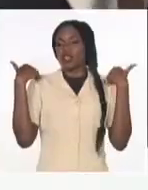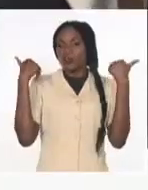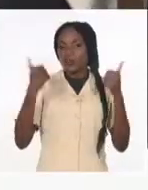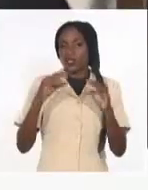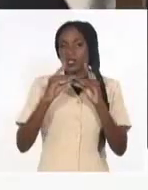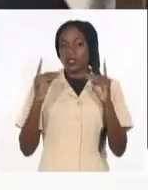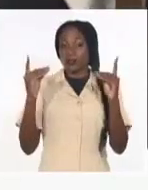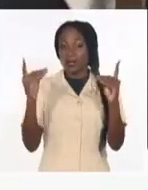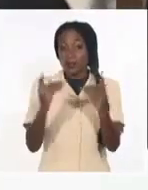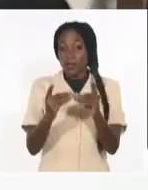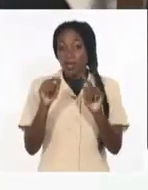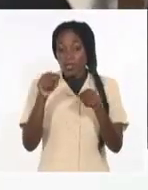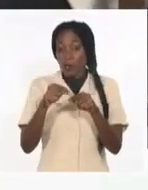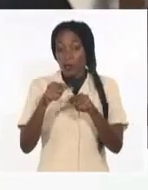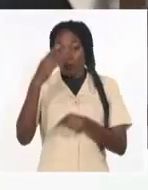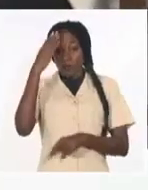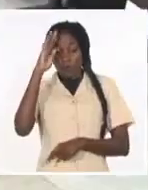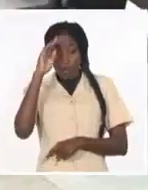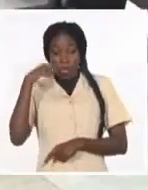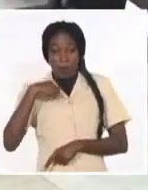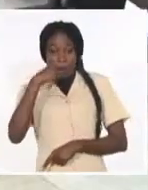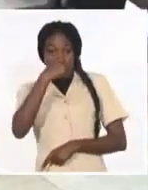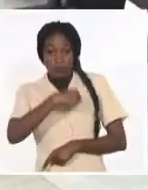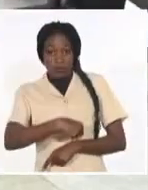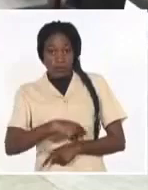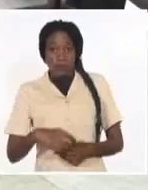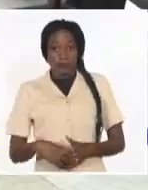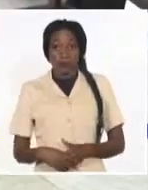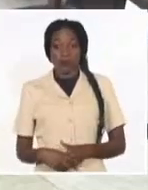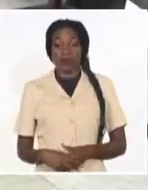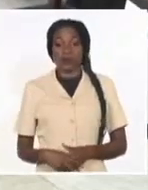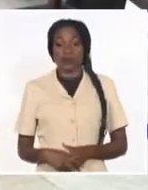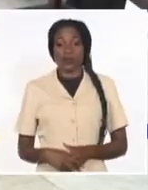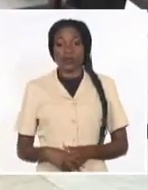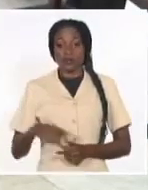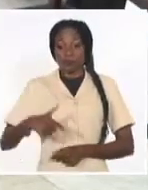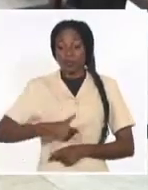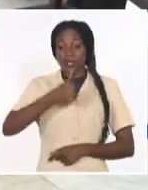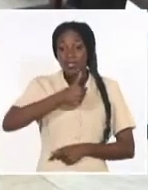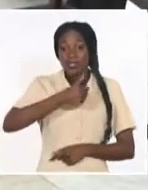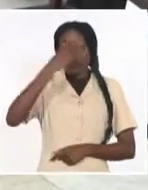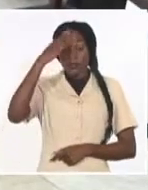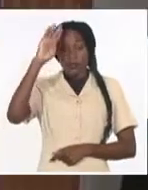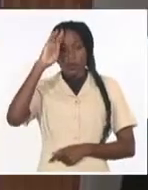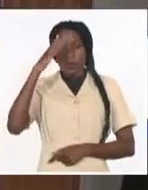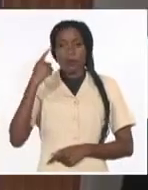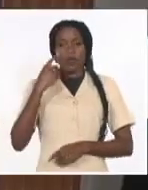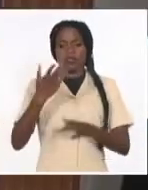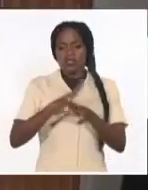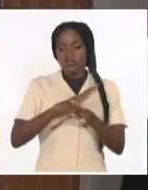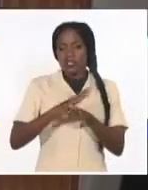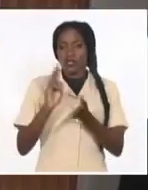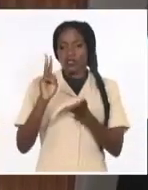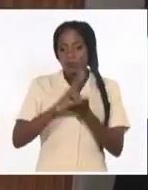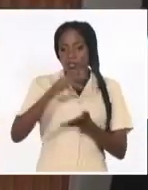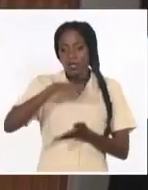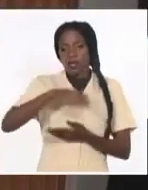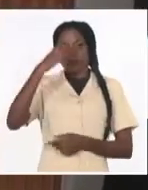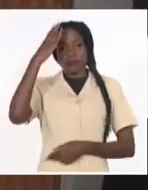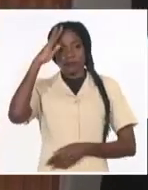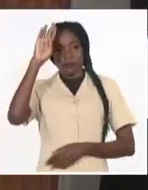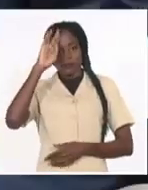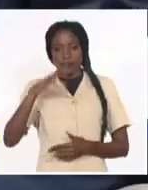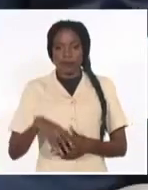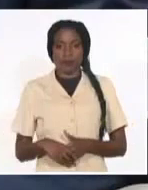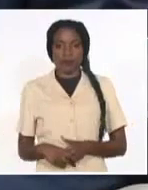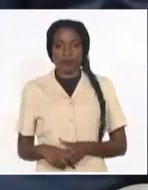del Partido Comunista del Gigante Asiático, el mandatario cubano destacó el enorme significado de su visita a la mayor de las Antillas. Que